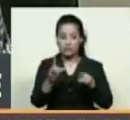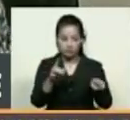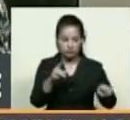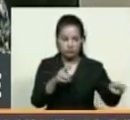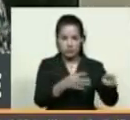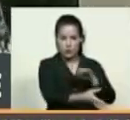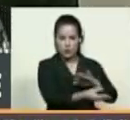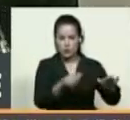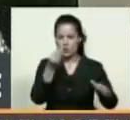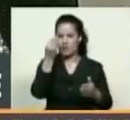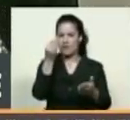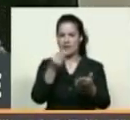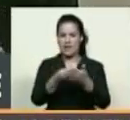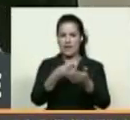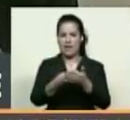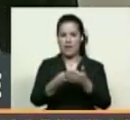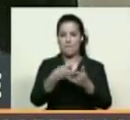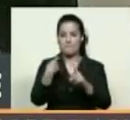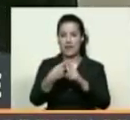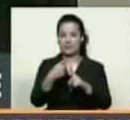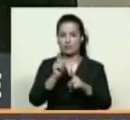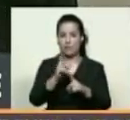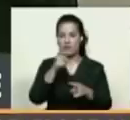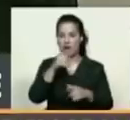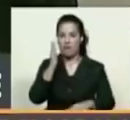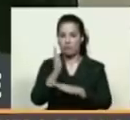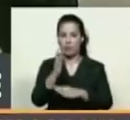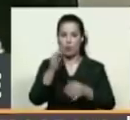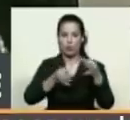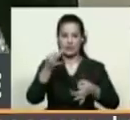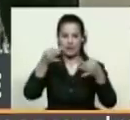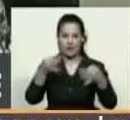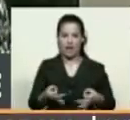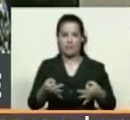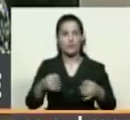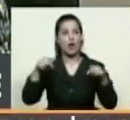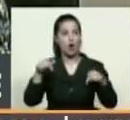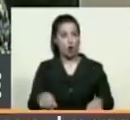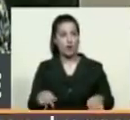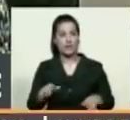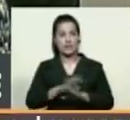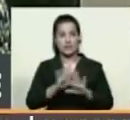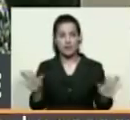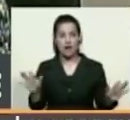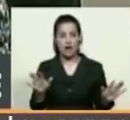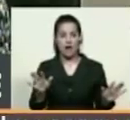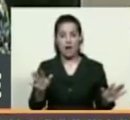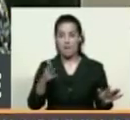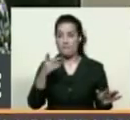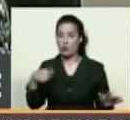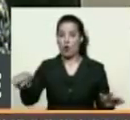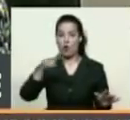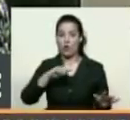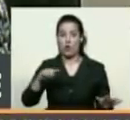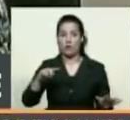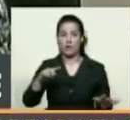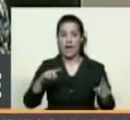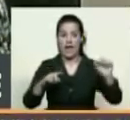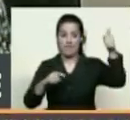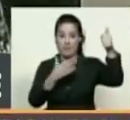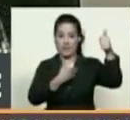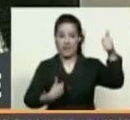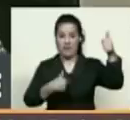y dejado por lado la posibilidad de aplicar justicia. Hoy, ante esas solicitudes realizadas por el jefe de Estado,